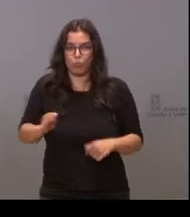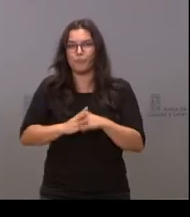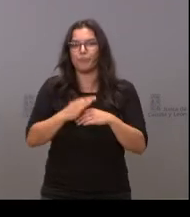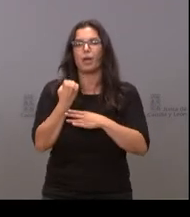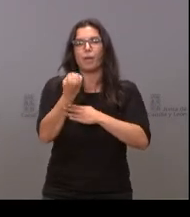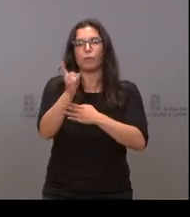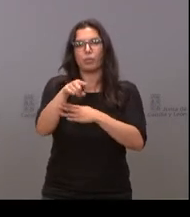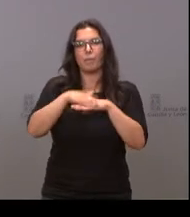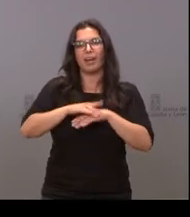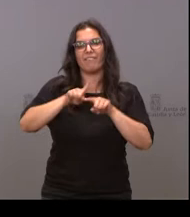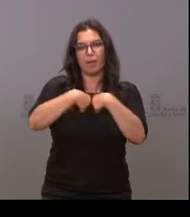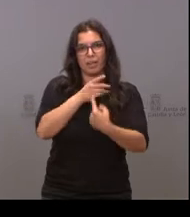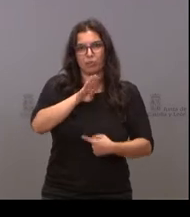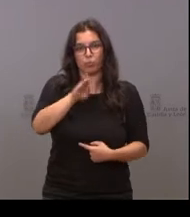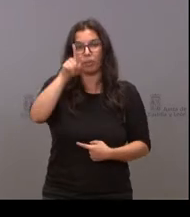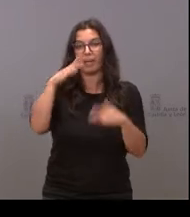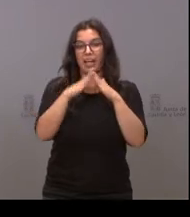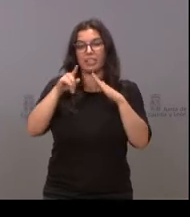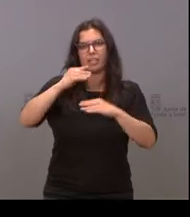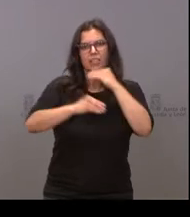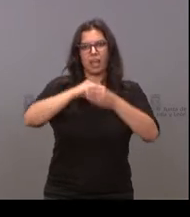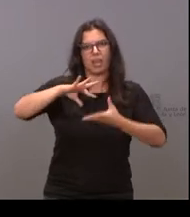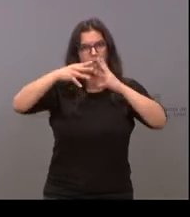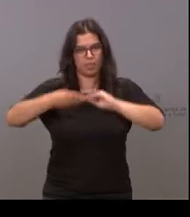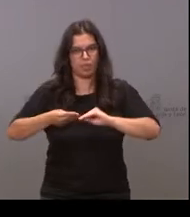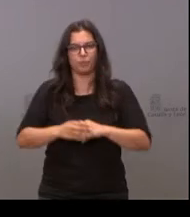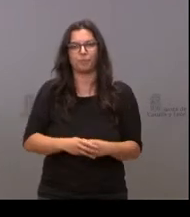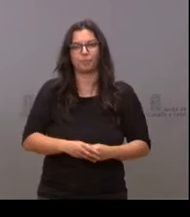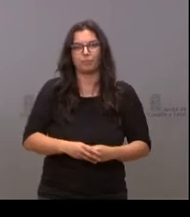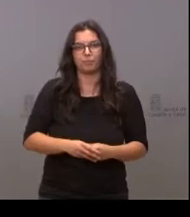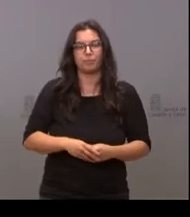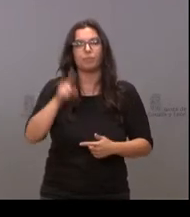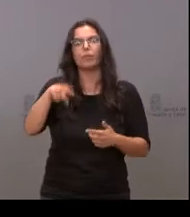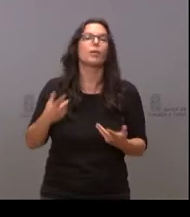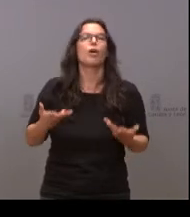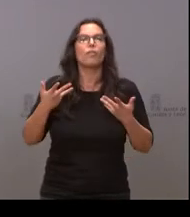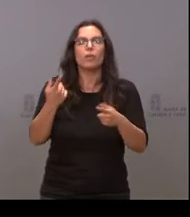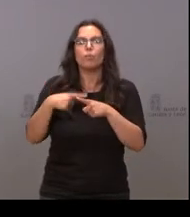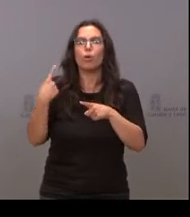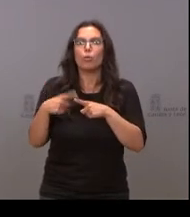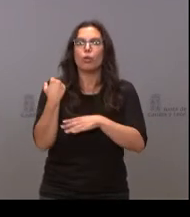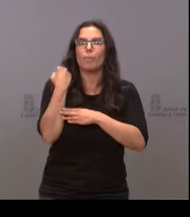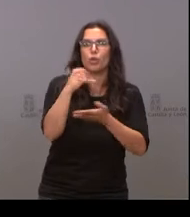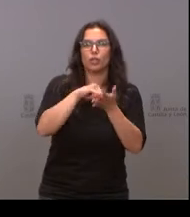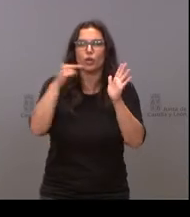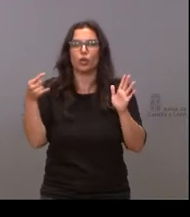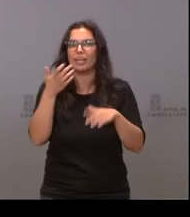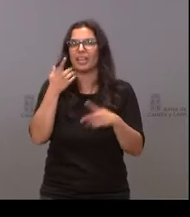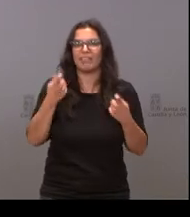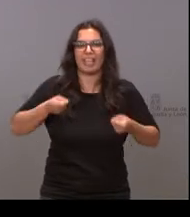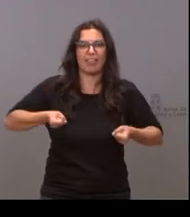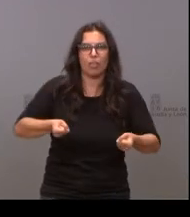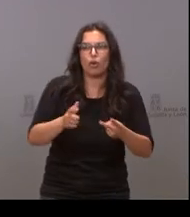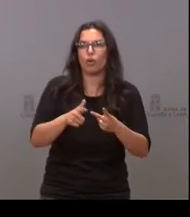se van a hacer adaptaciones en el hogar como les he dicho de la vivienda se van a proporcionar productos de apoyo tecnológico se necesita andador si